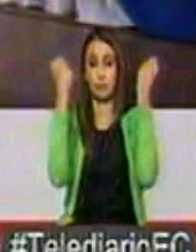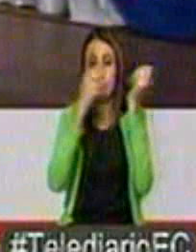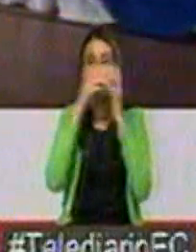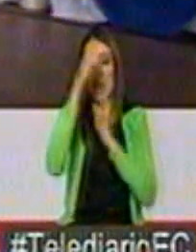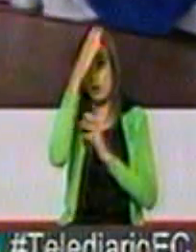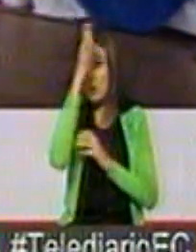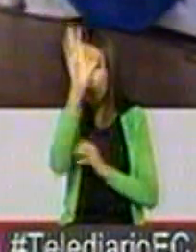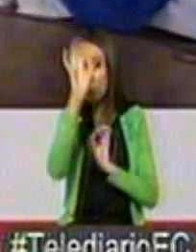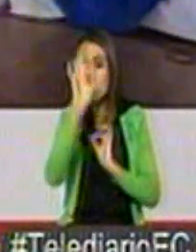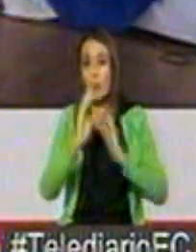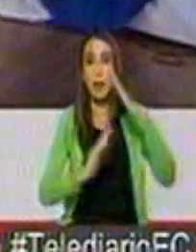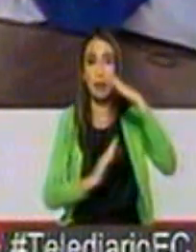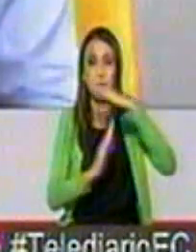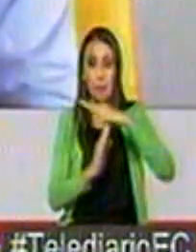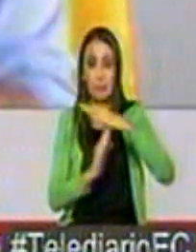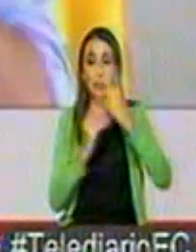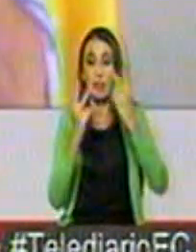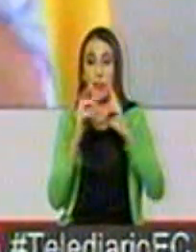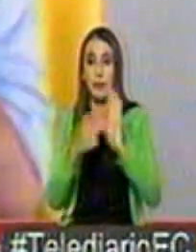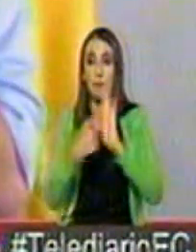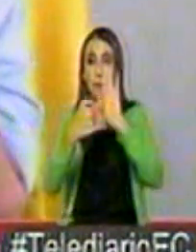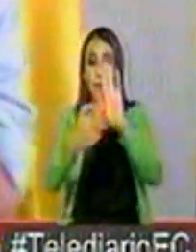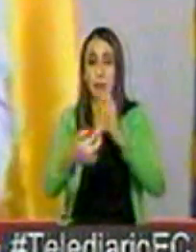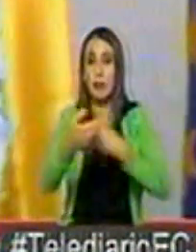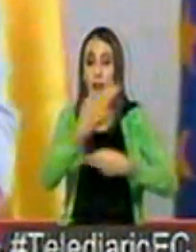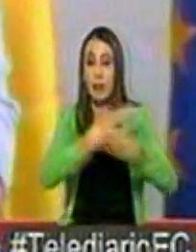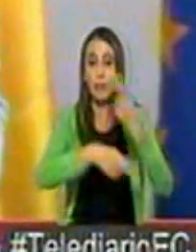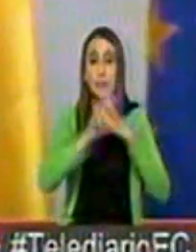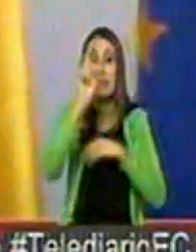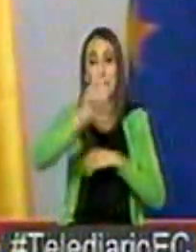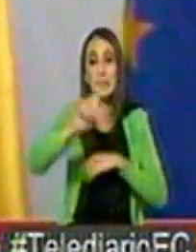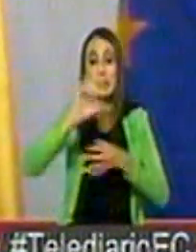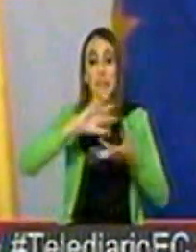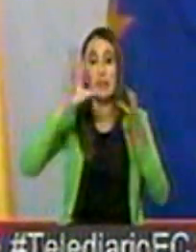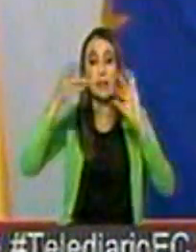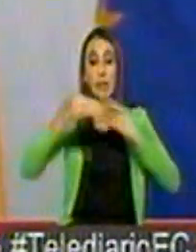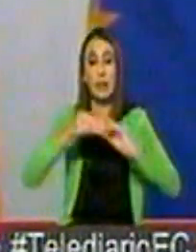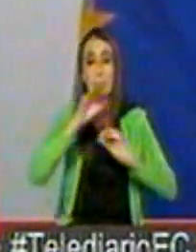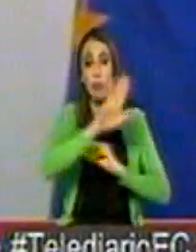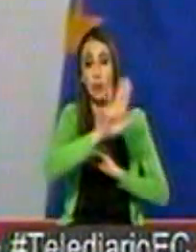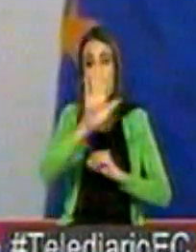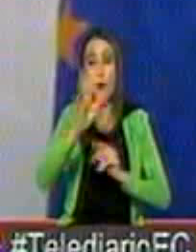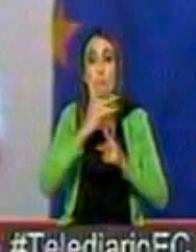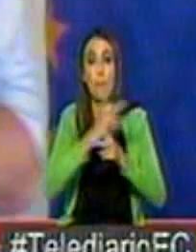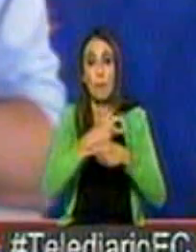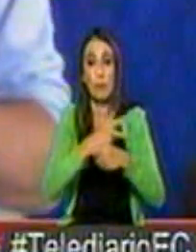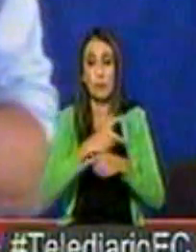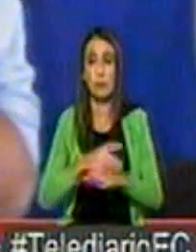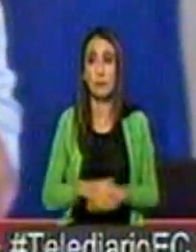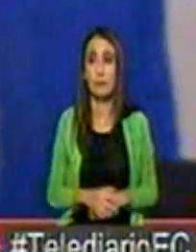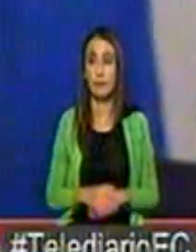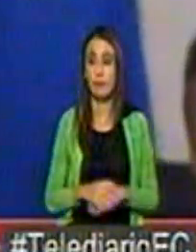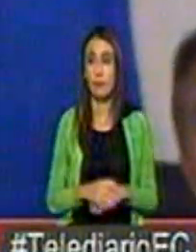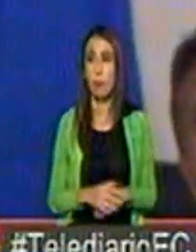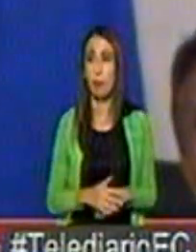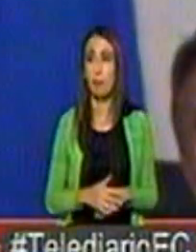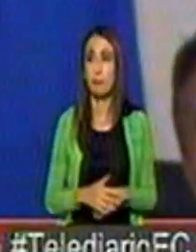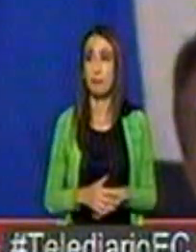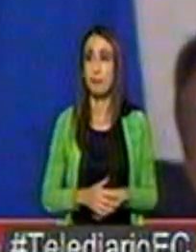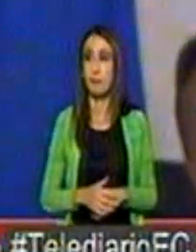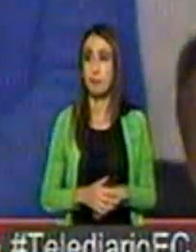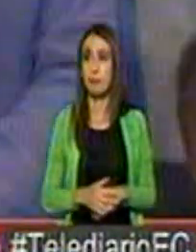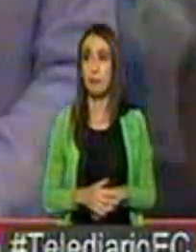cultura de paz y la oferta financiera adaptada a las necesidades de los productores de este punto del país